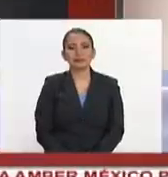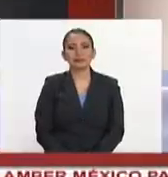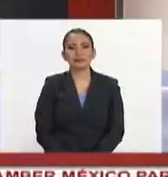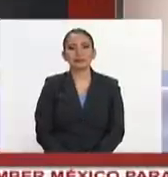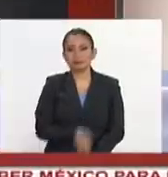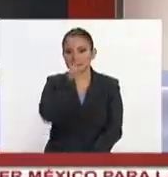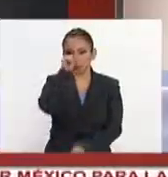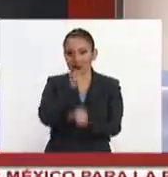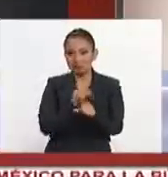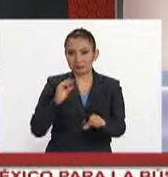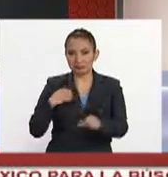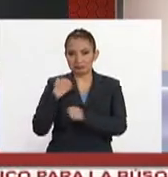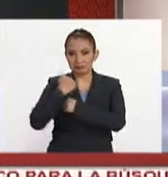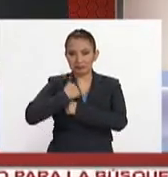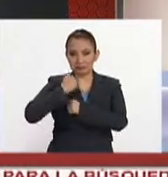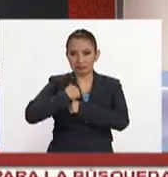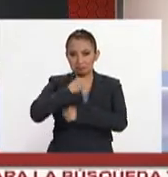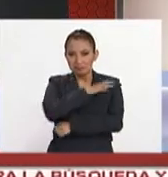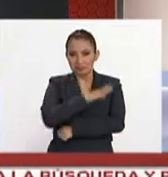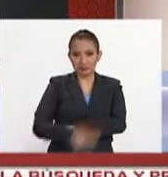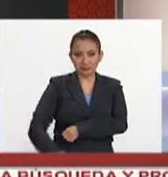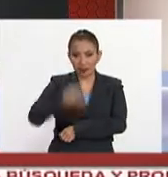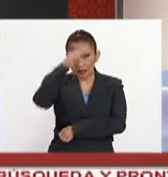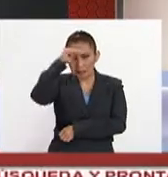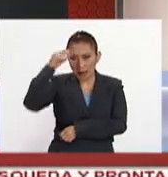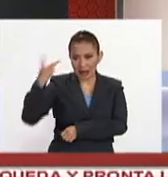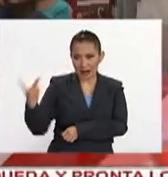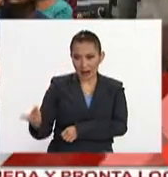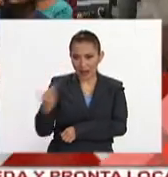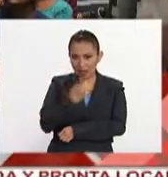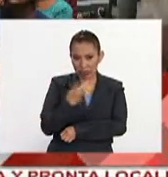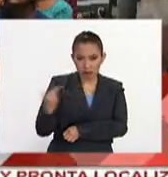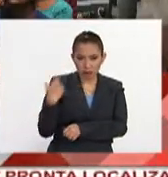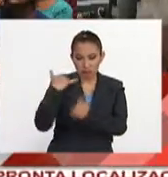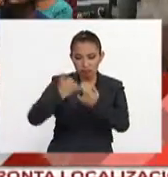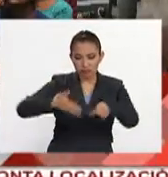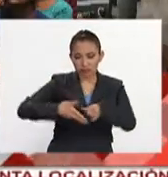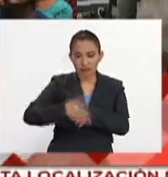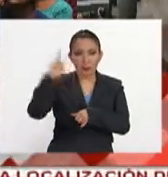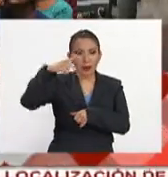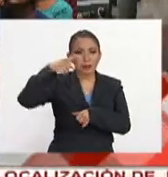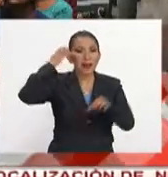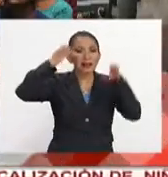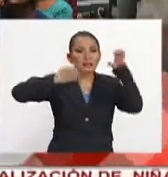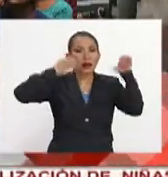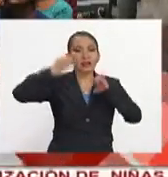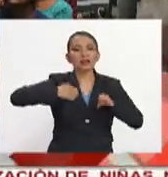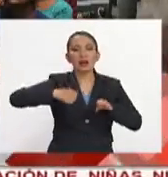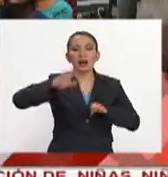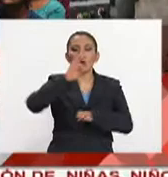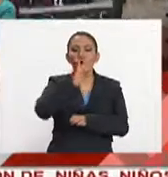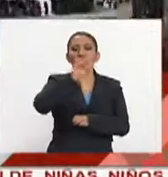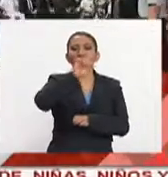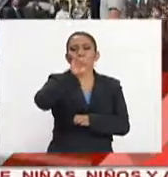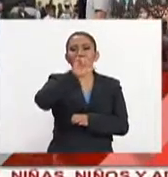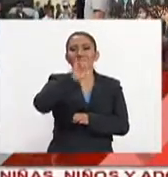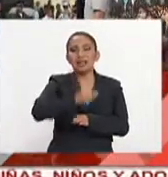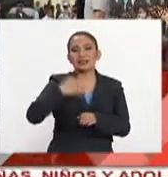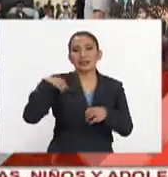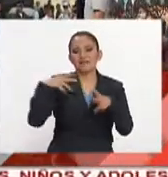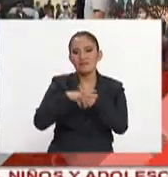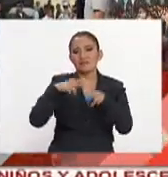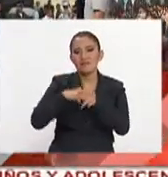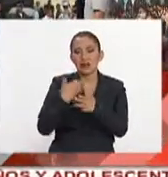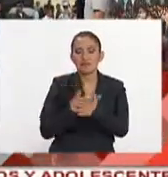Los secretarios de la Defensa, Salvador Cienfuegos, y de Marina, Vidal Francisco Soberón, inauguraron en Puebla la exposición Fuerzas Armadas, Pasión por Servir a